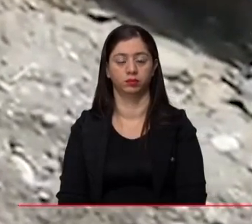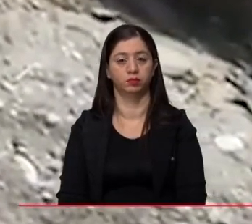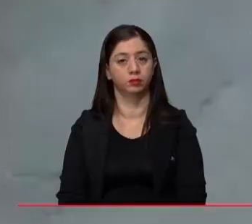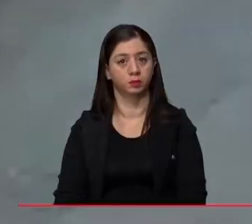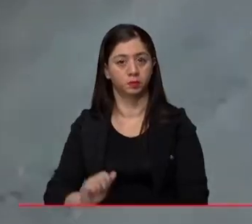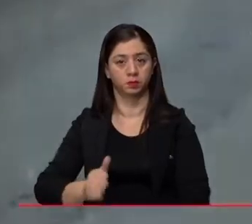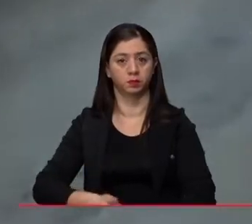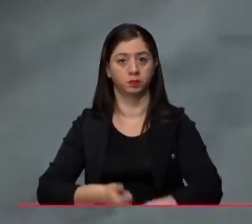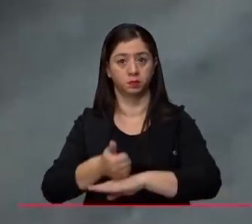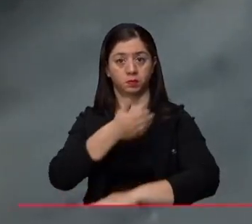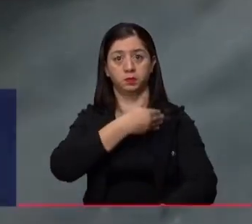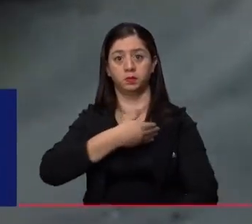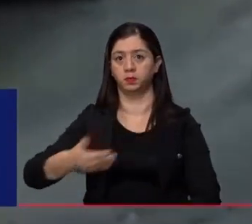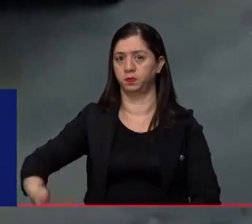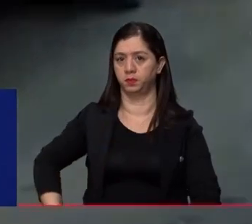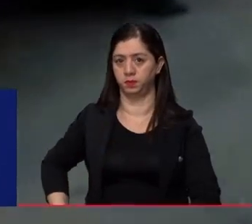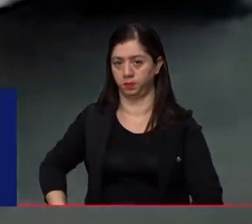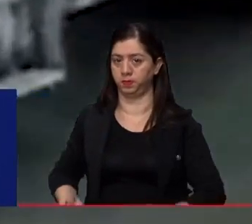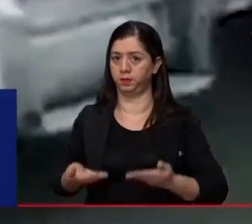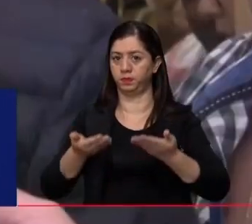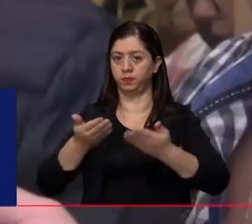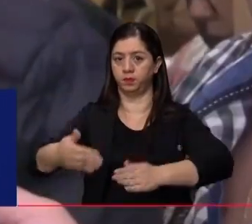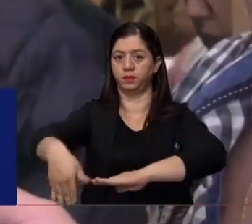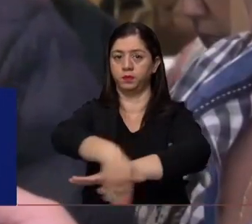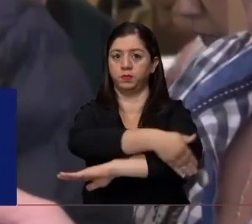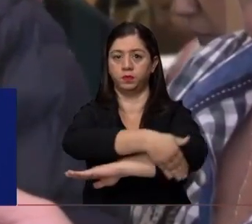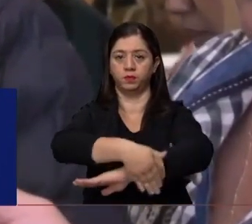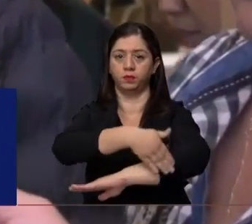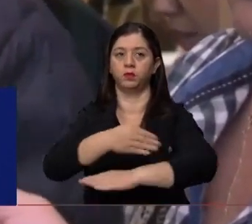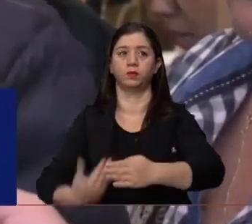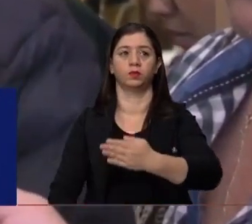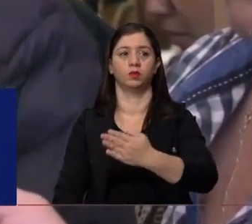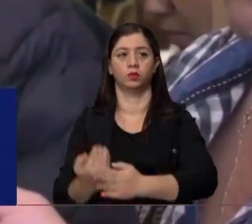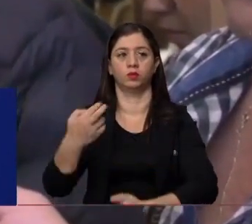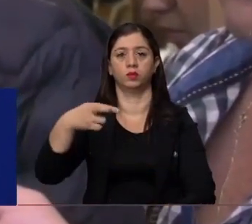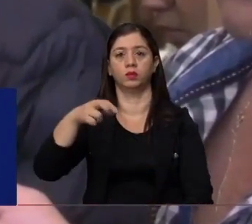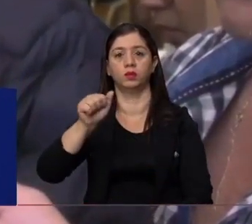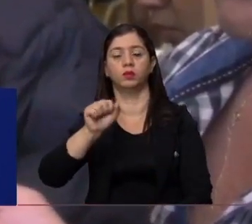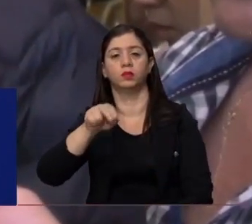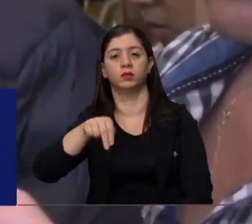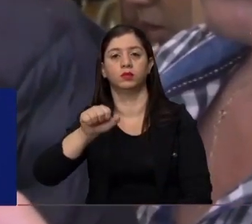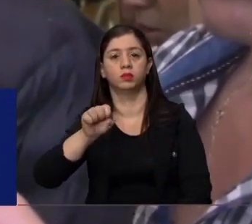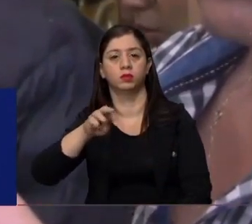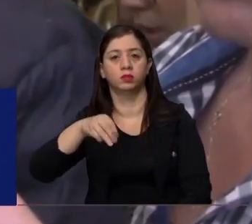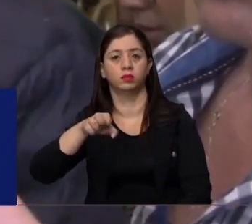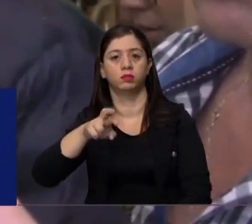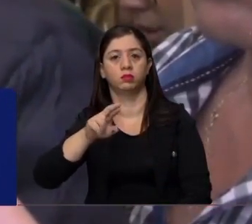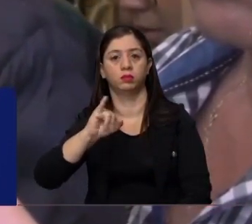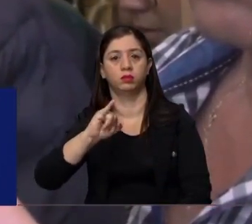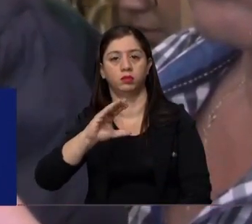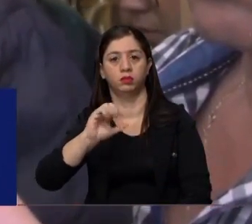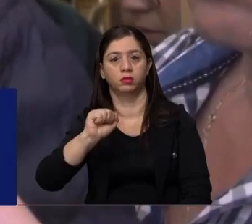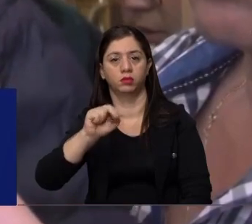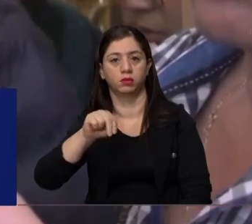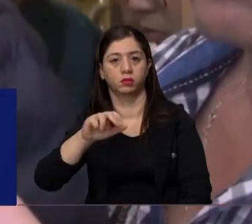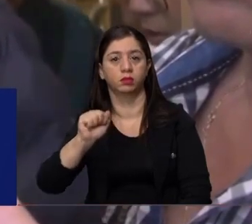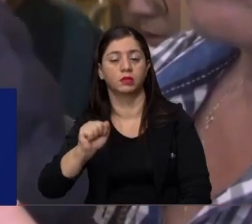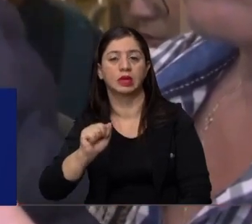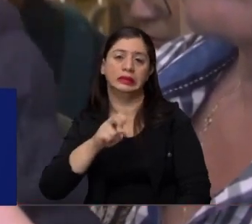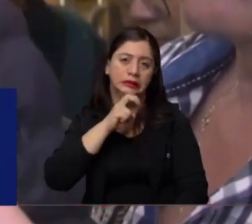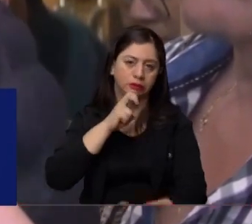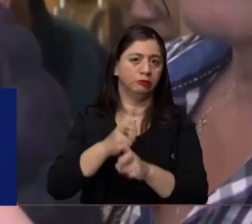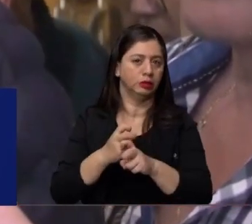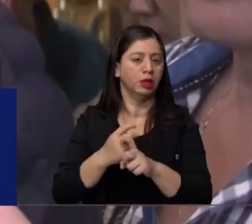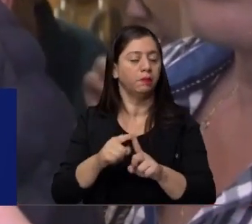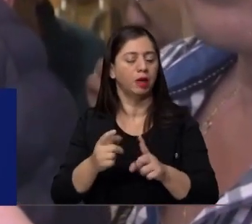El mandatario entregará una renovada panamericana. Es una panamericana con dificultades, pero funcionando y con el